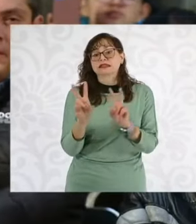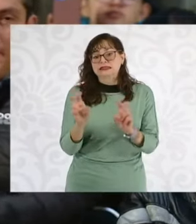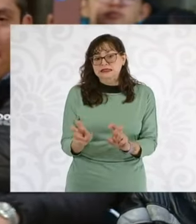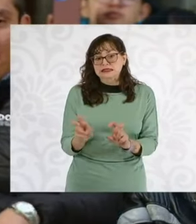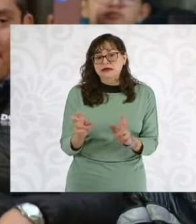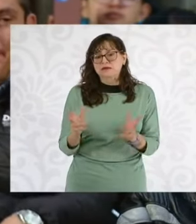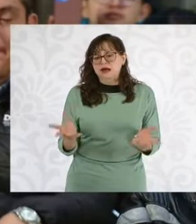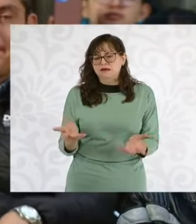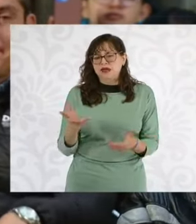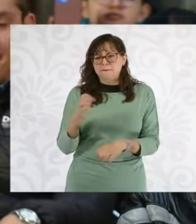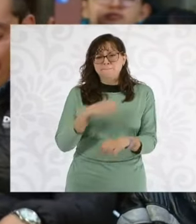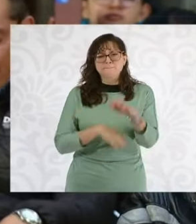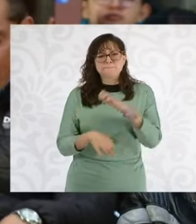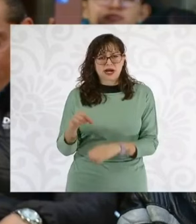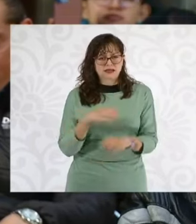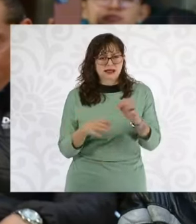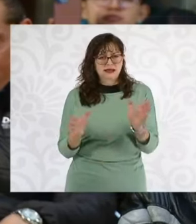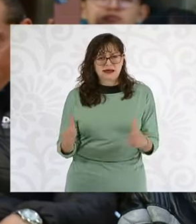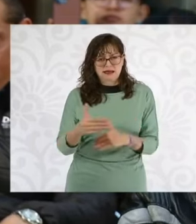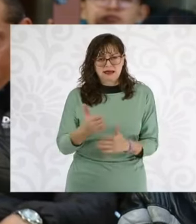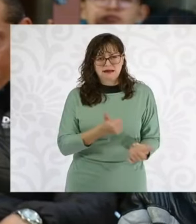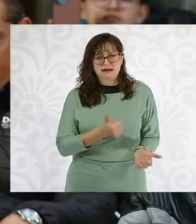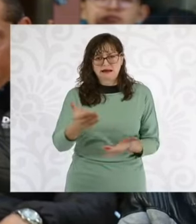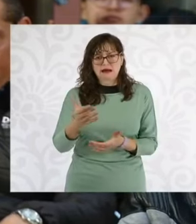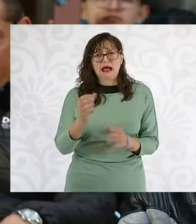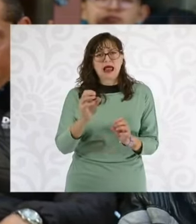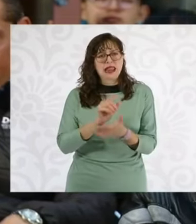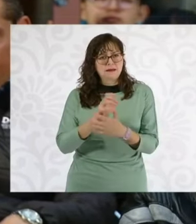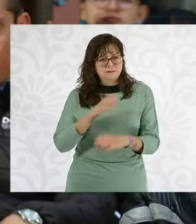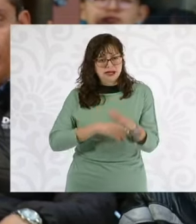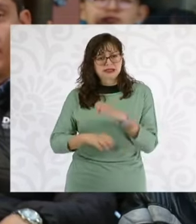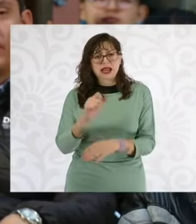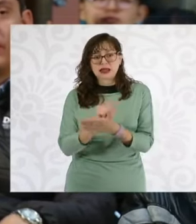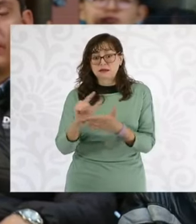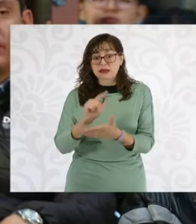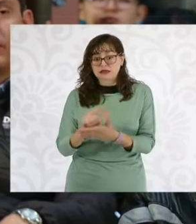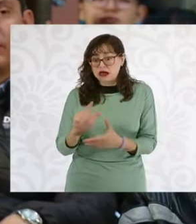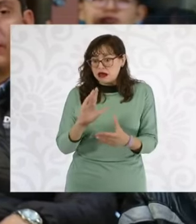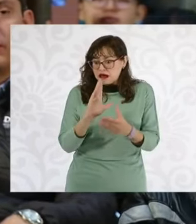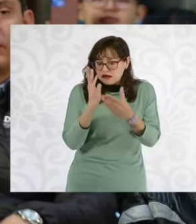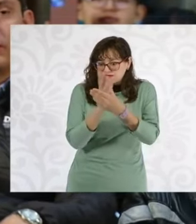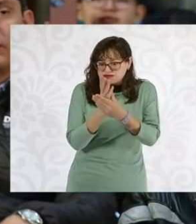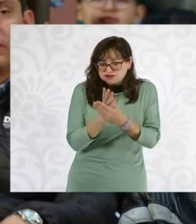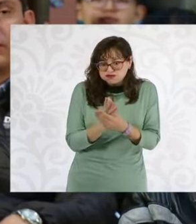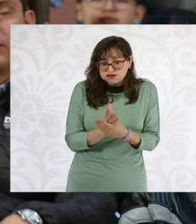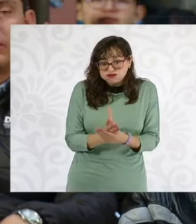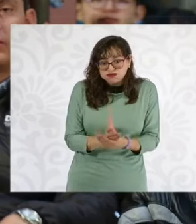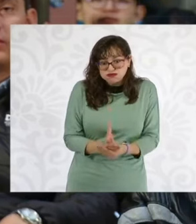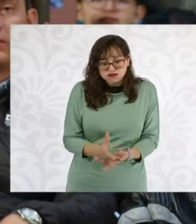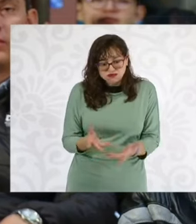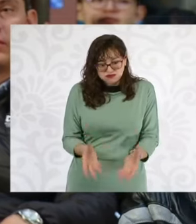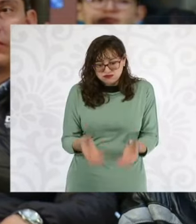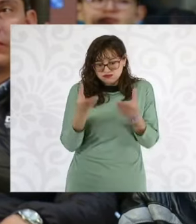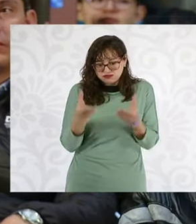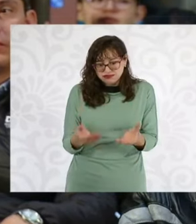también de limpieza. Preguntarle, presidenta, si se va a tomar en cuenta toda esta documentación que ya tiene la Secretaría de Gobernación, pues